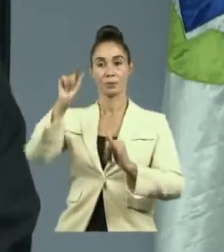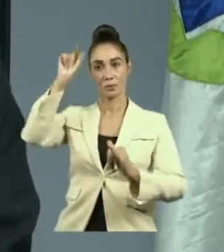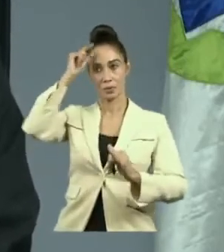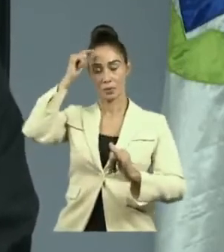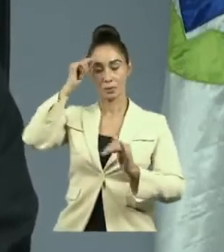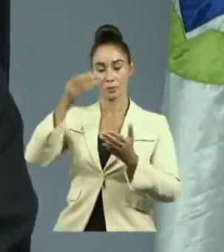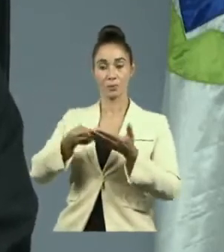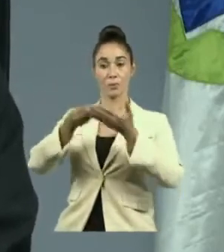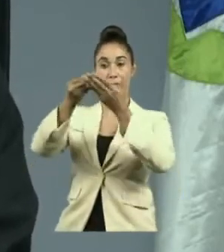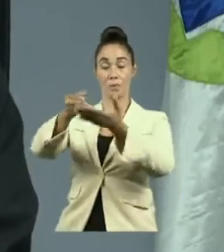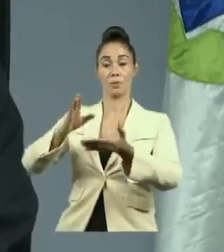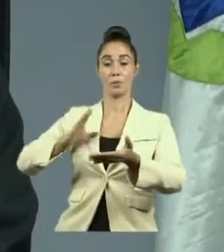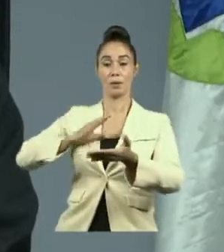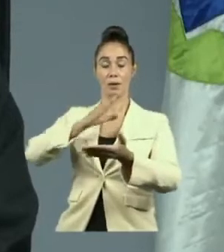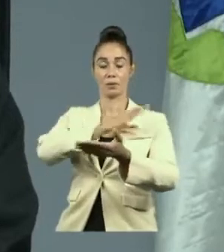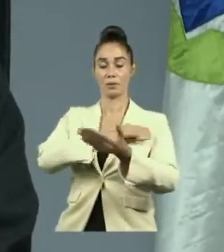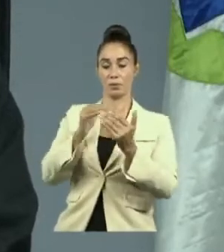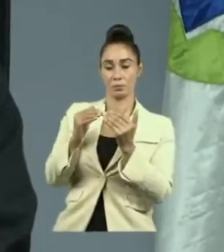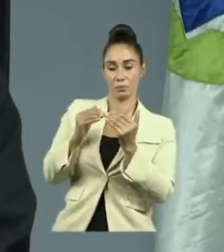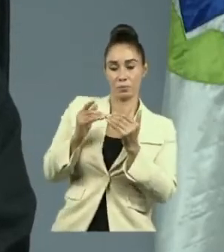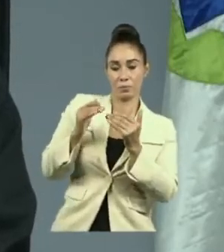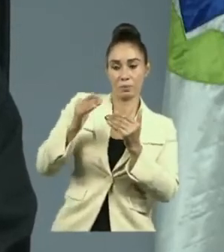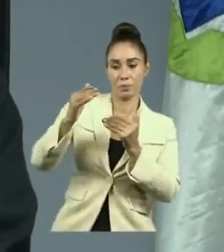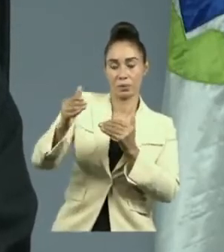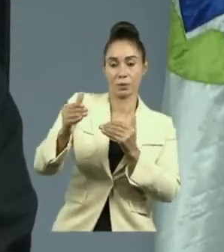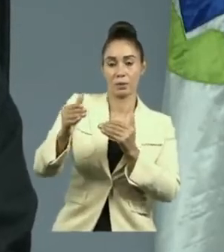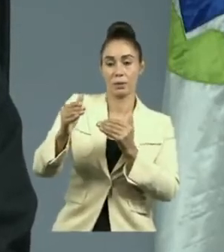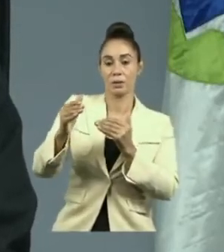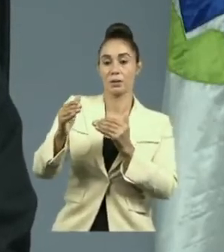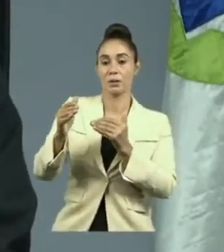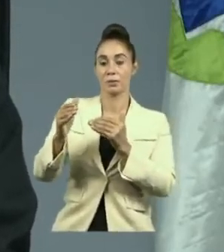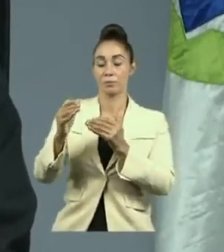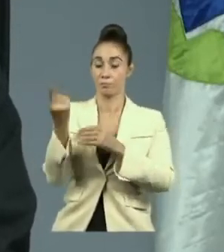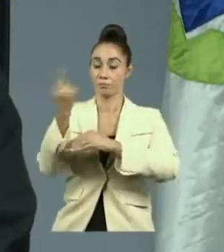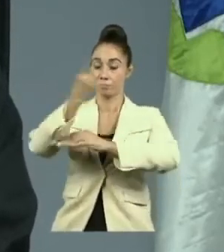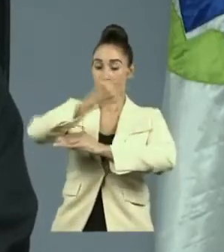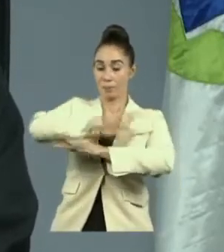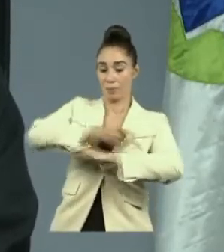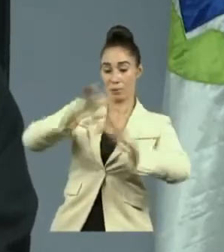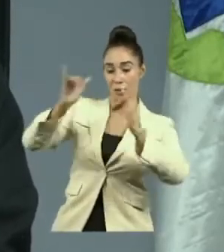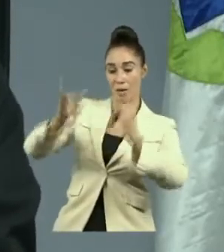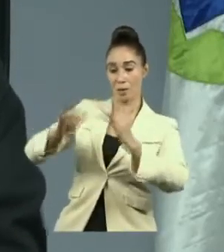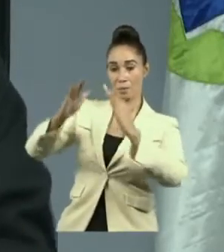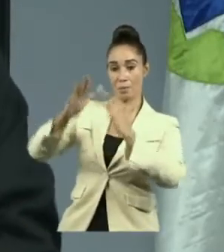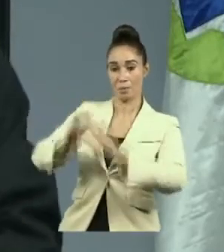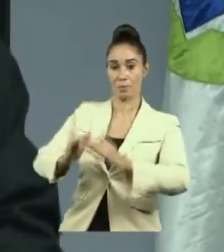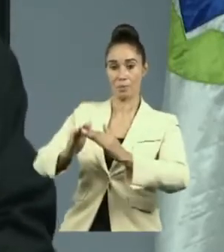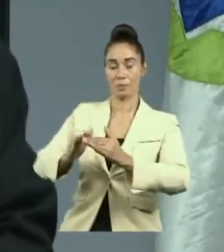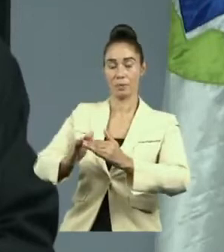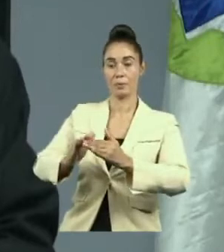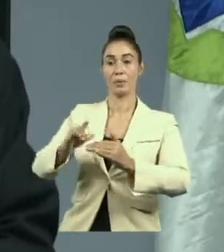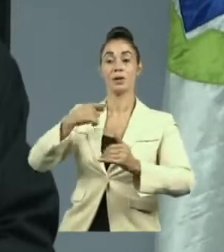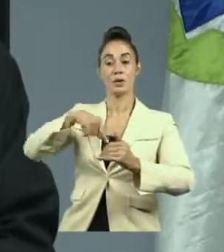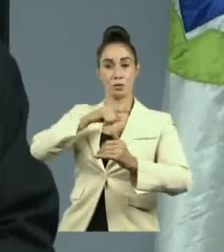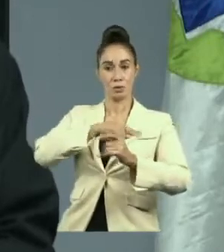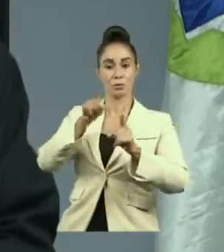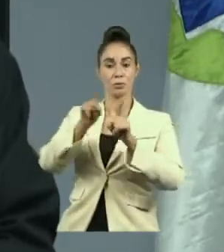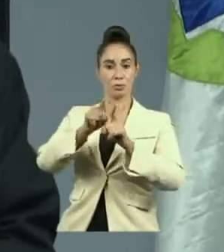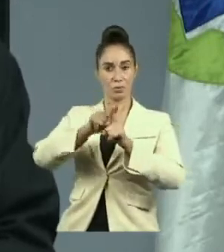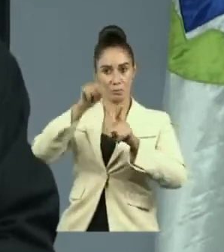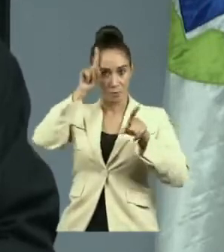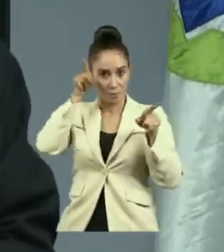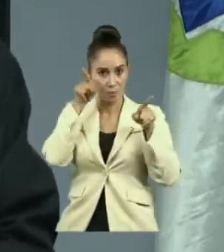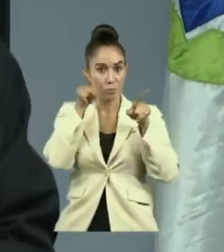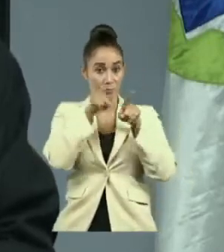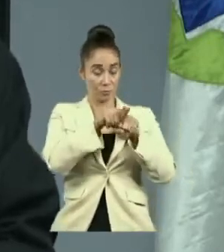de extensión del estado de emergencia y por tanto somos partidarios de mantener el toque de queda